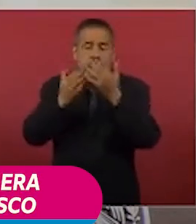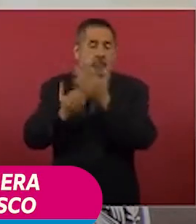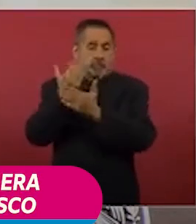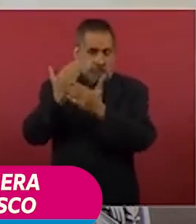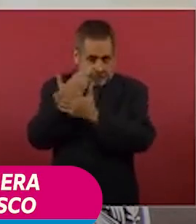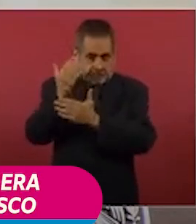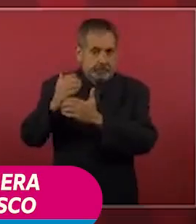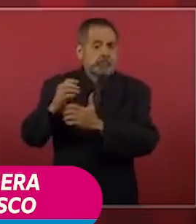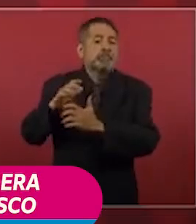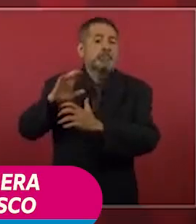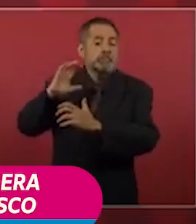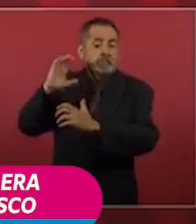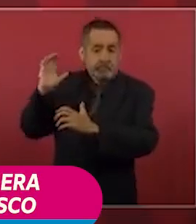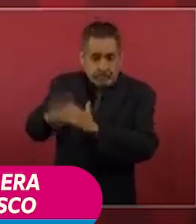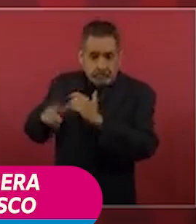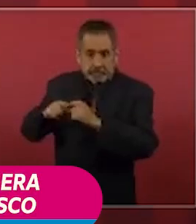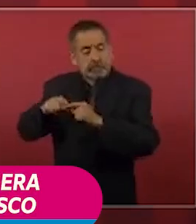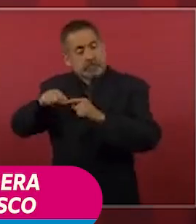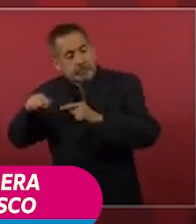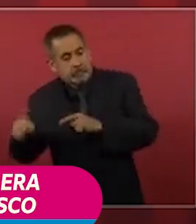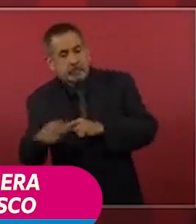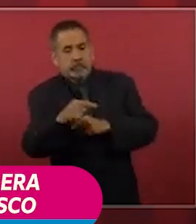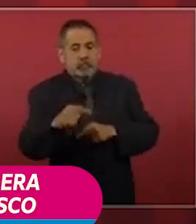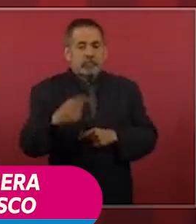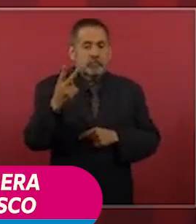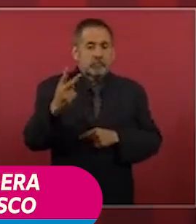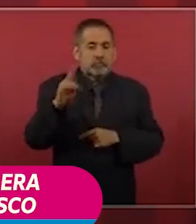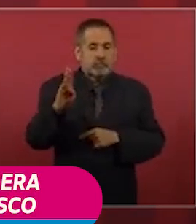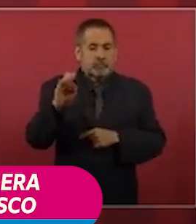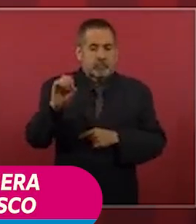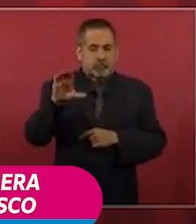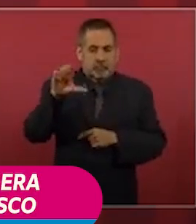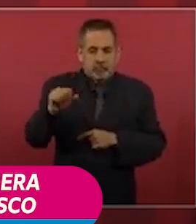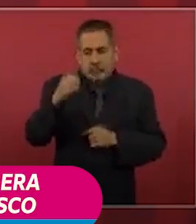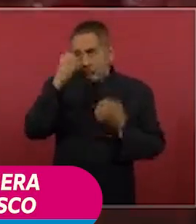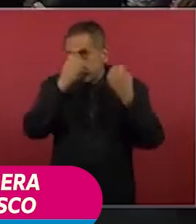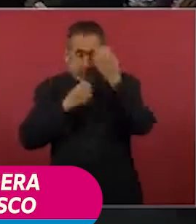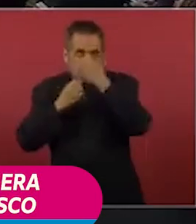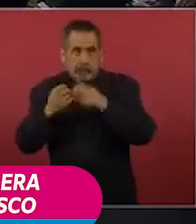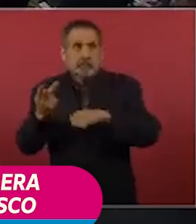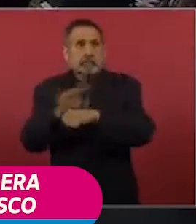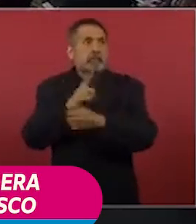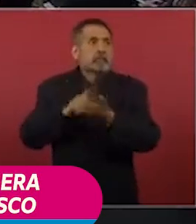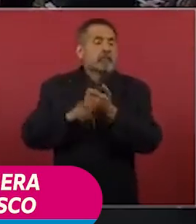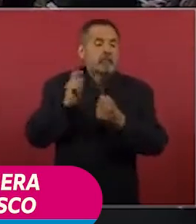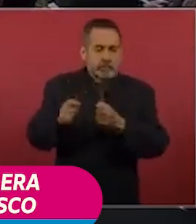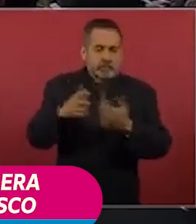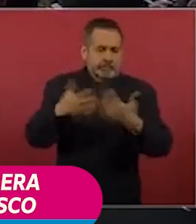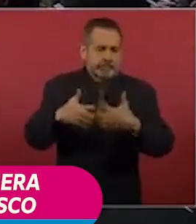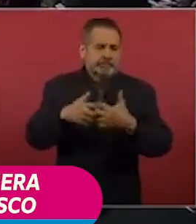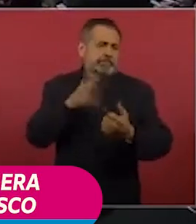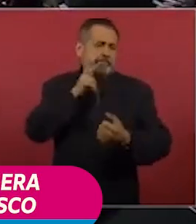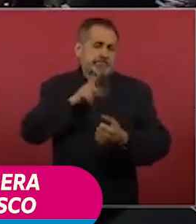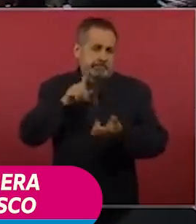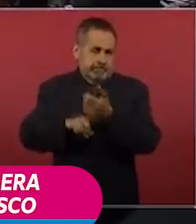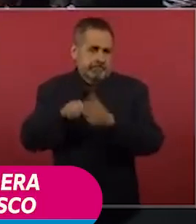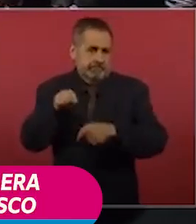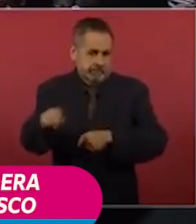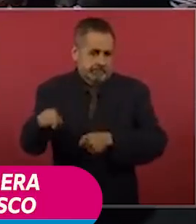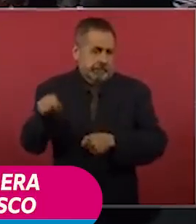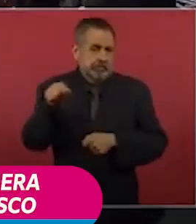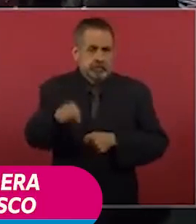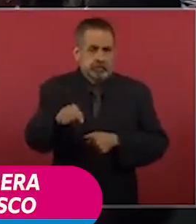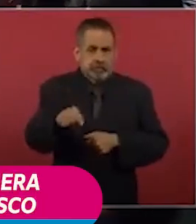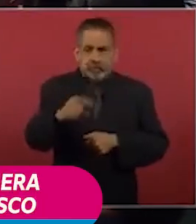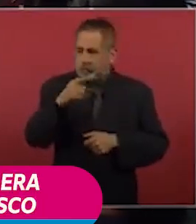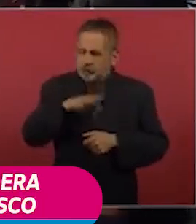voy a Dos Bocas a hacer una evaluación a la refinería de